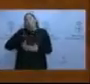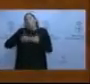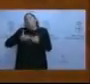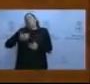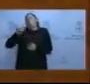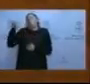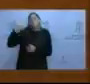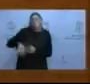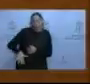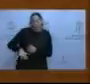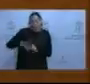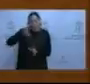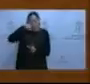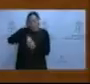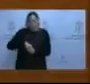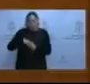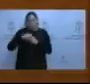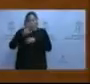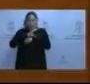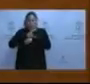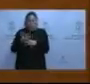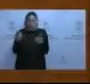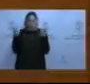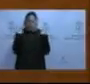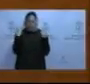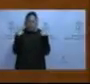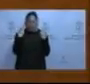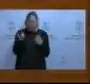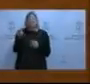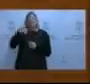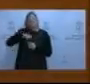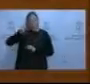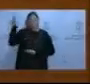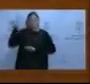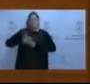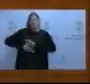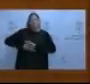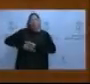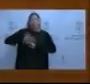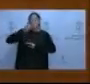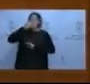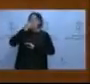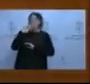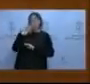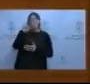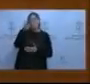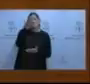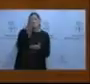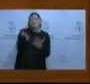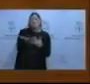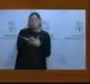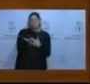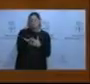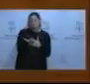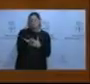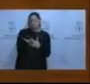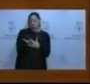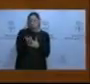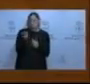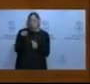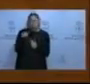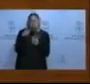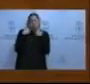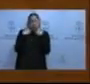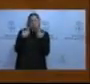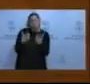Consejería de Hacienda y que en plazo lo hace más o menos la mitad. La otra mitad la hace fuera de plazo. Y esto a mí me parece llamativo porque si el